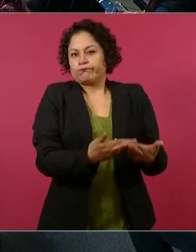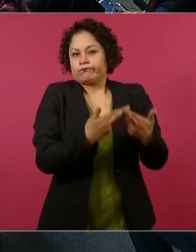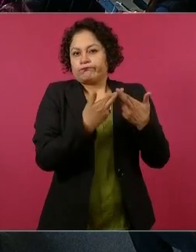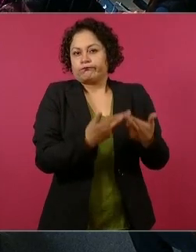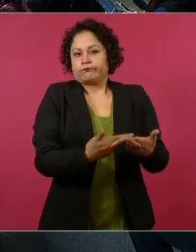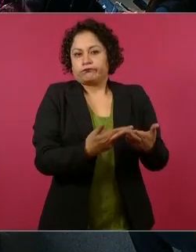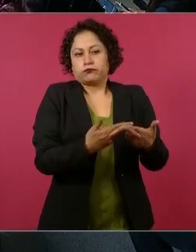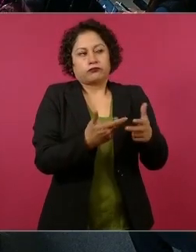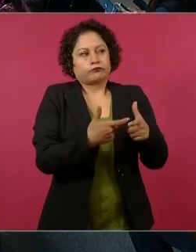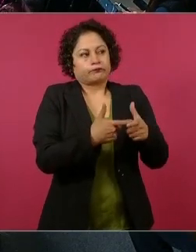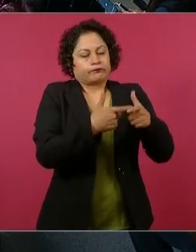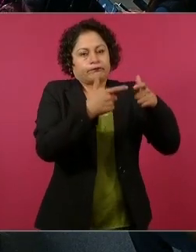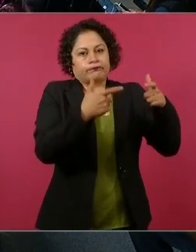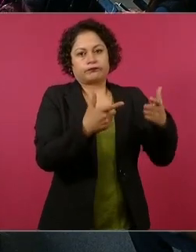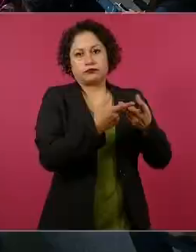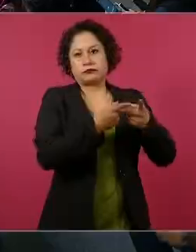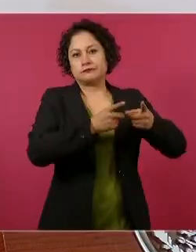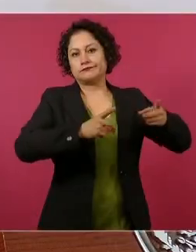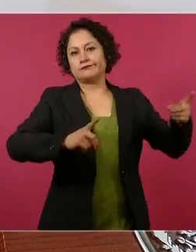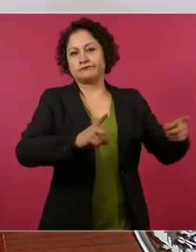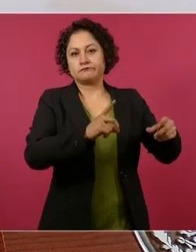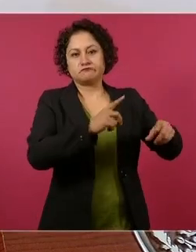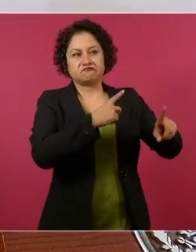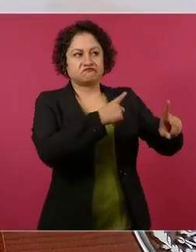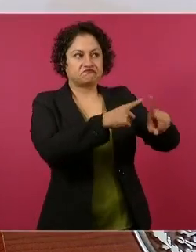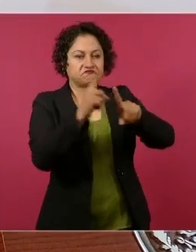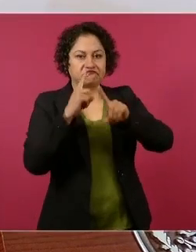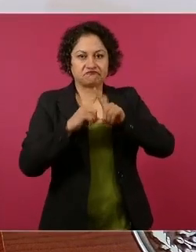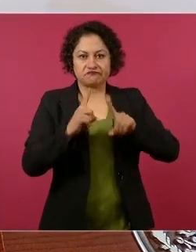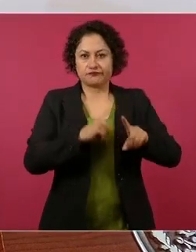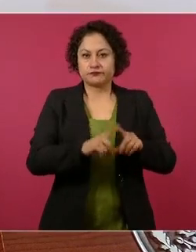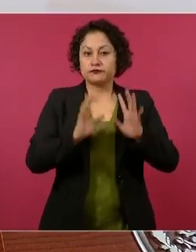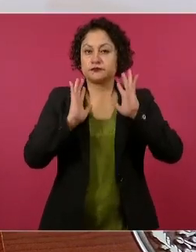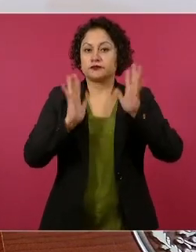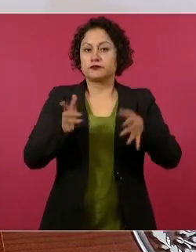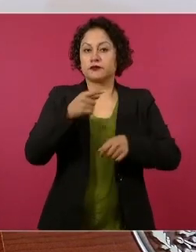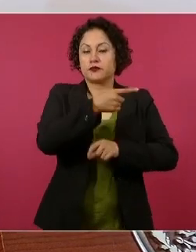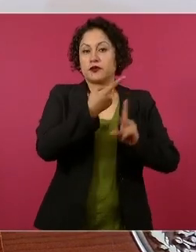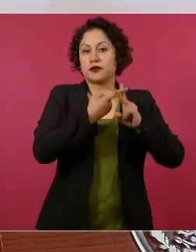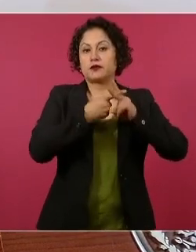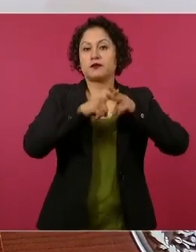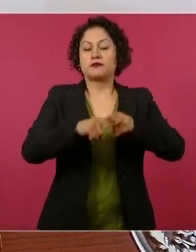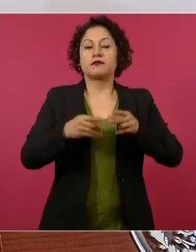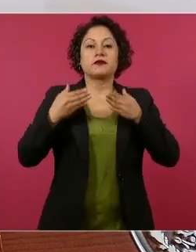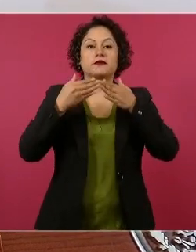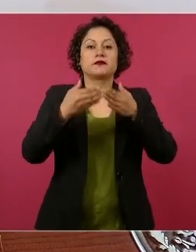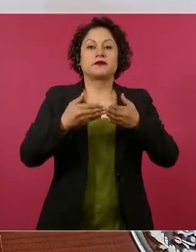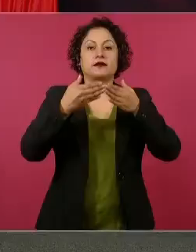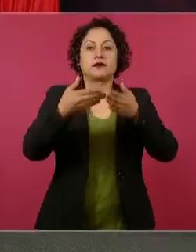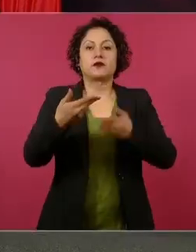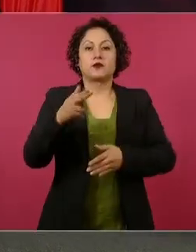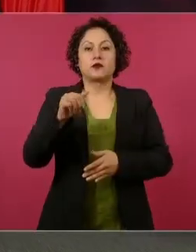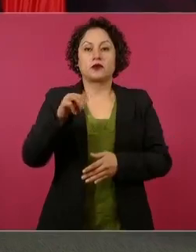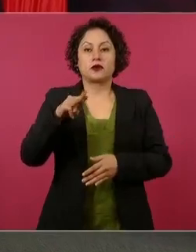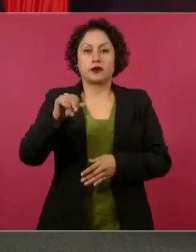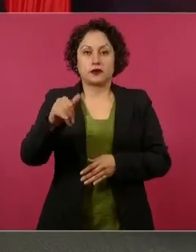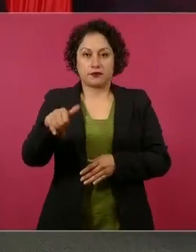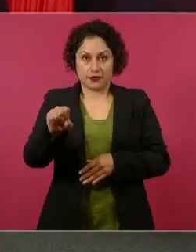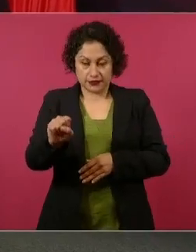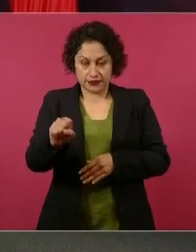infraestructura. Ya empezaron a utilizar el puerto de Guaymas para el traslado